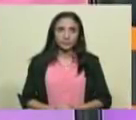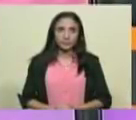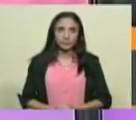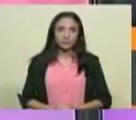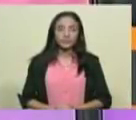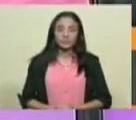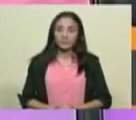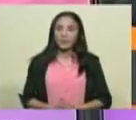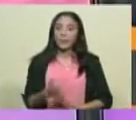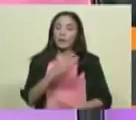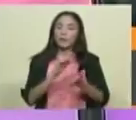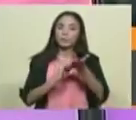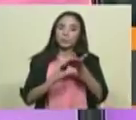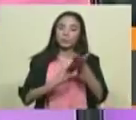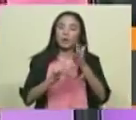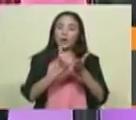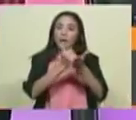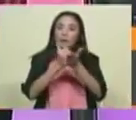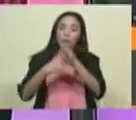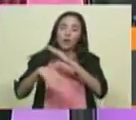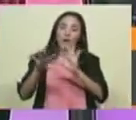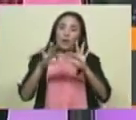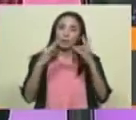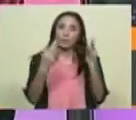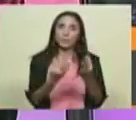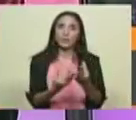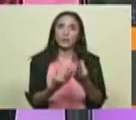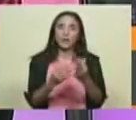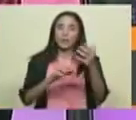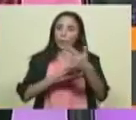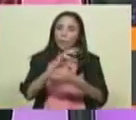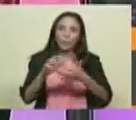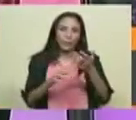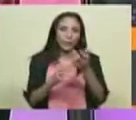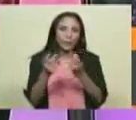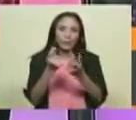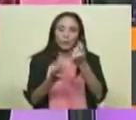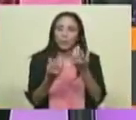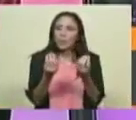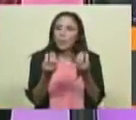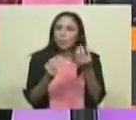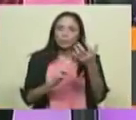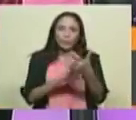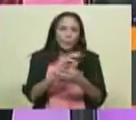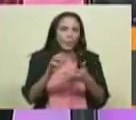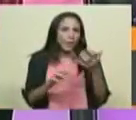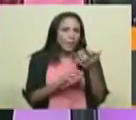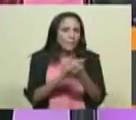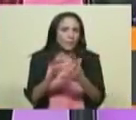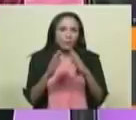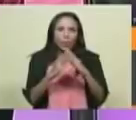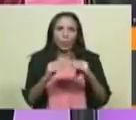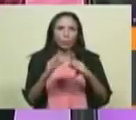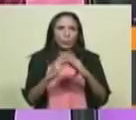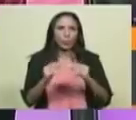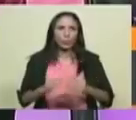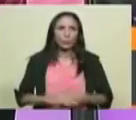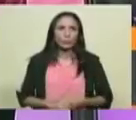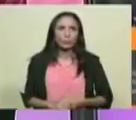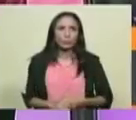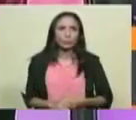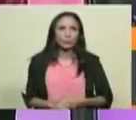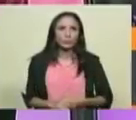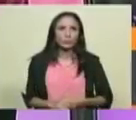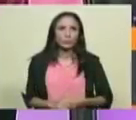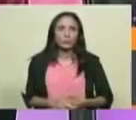familia de la guerra económica. Correcto. Marvin, tremenda guerra contra el pueblo. Mucho, demasiado, presidente. Todos